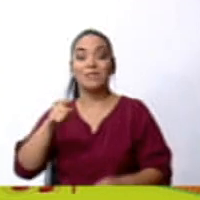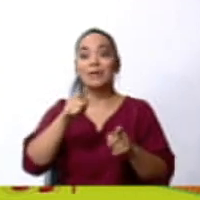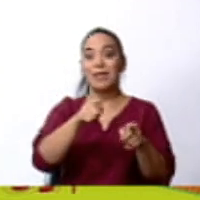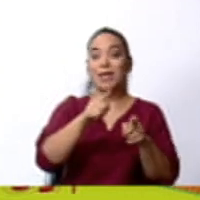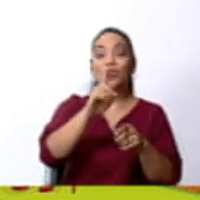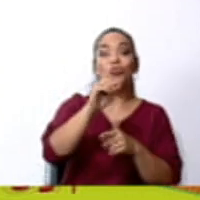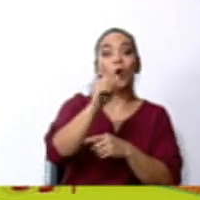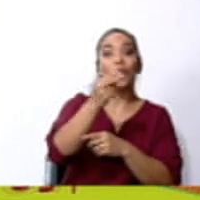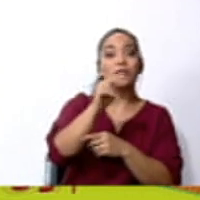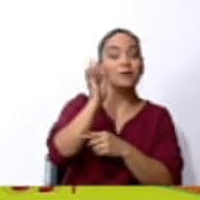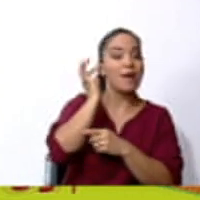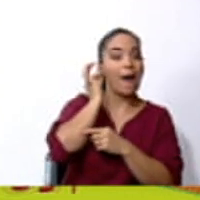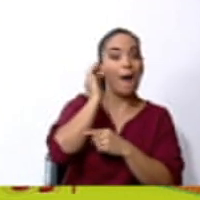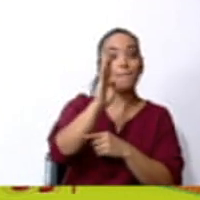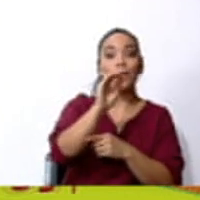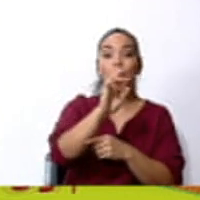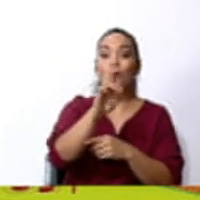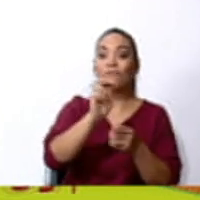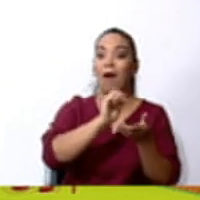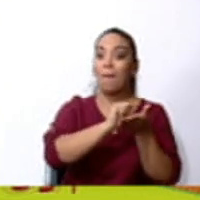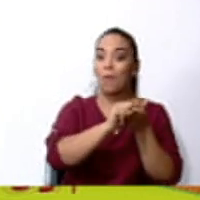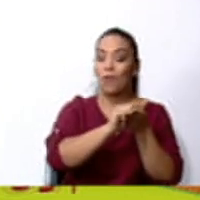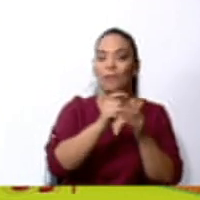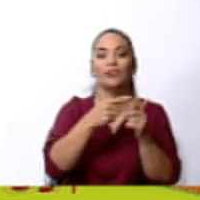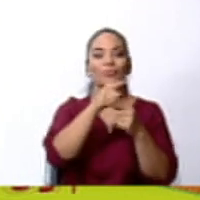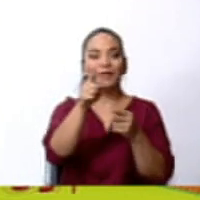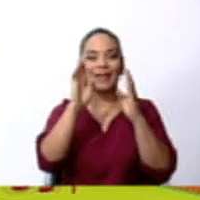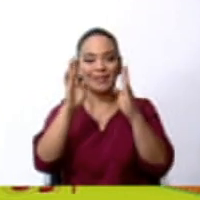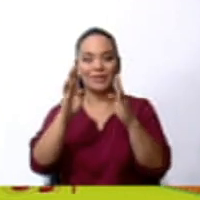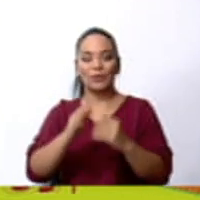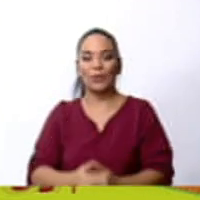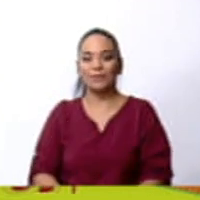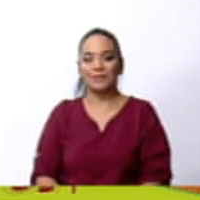unos consejos, así que póngale mucha atención.